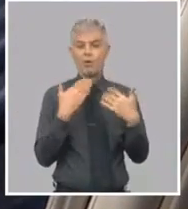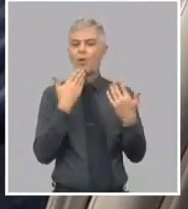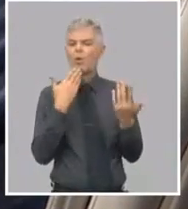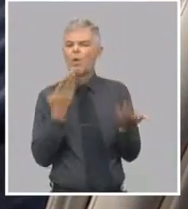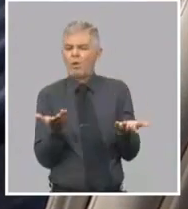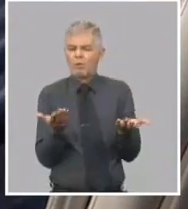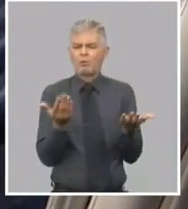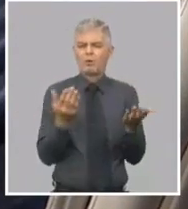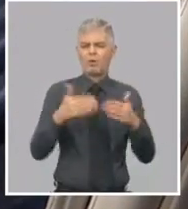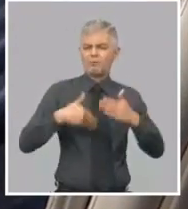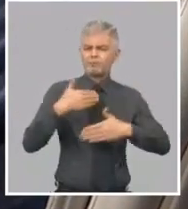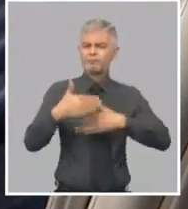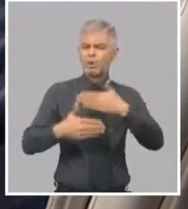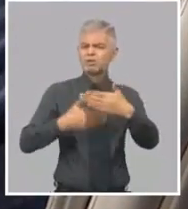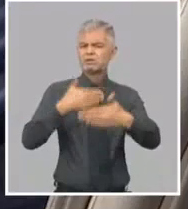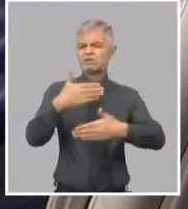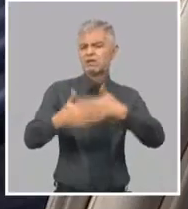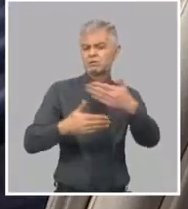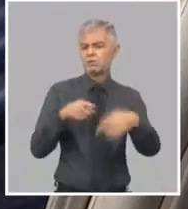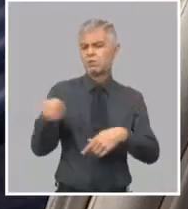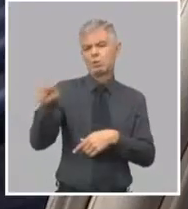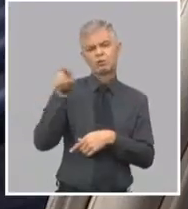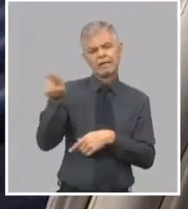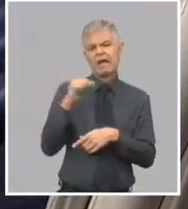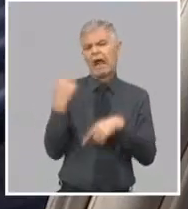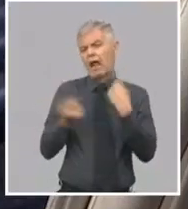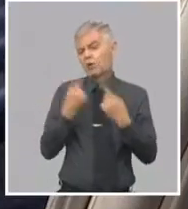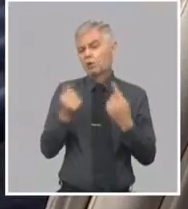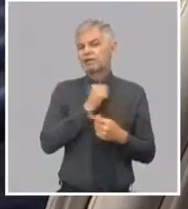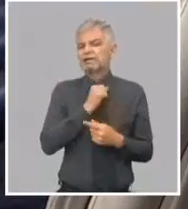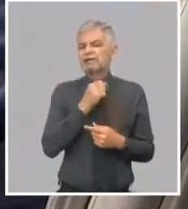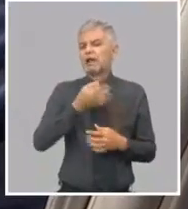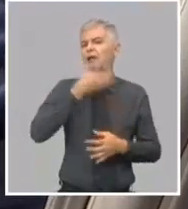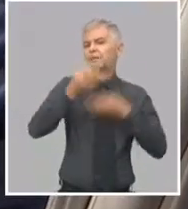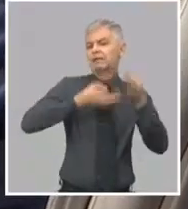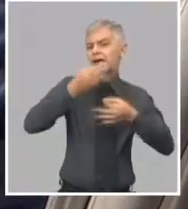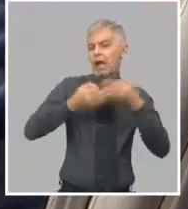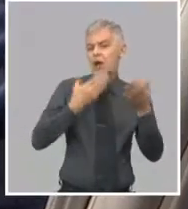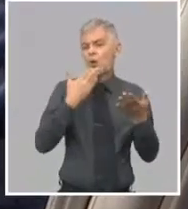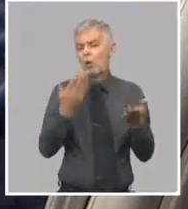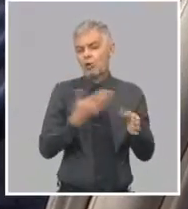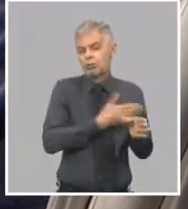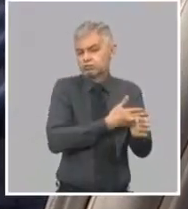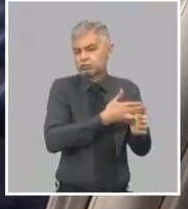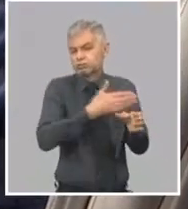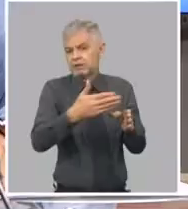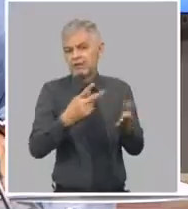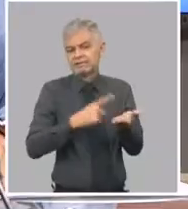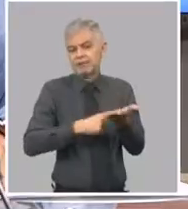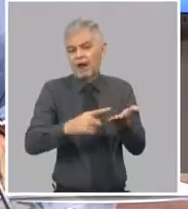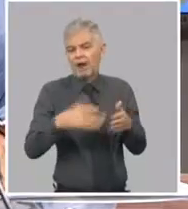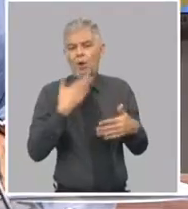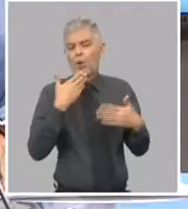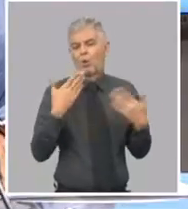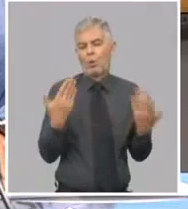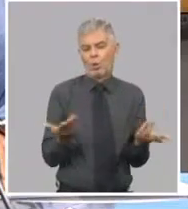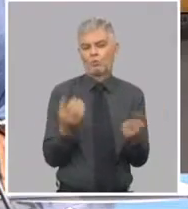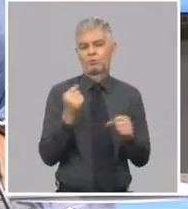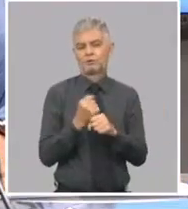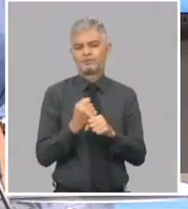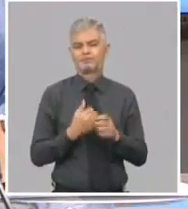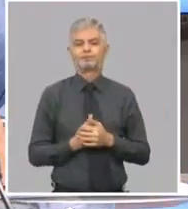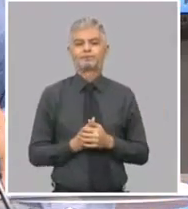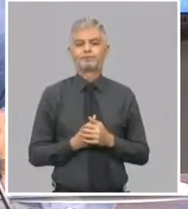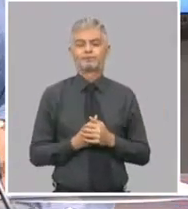ese proceso qué cosas le gustaría destacar de cómo estaba transcurriendo esto es primero esta primera semana en el